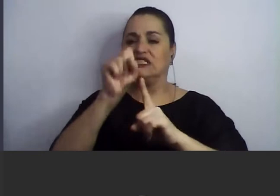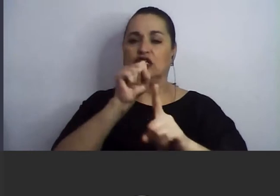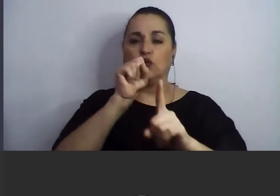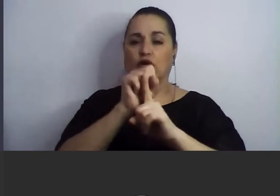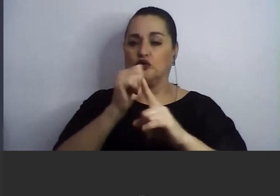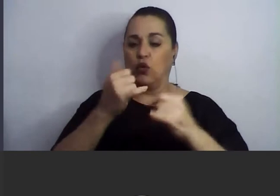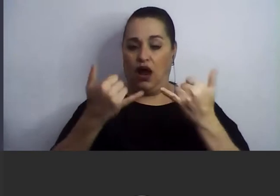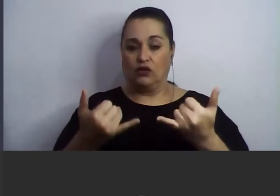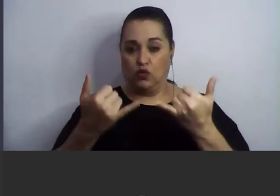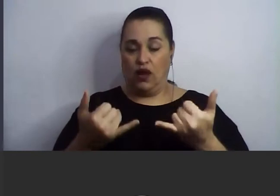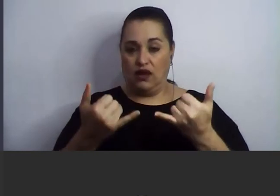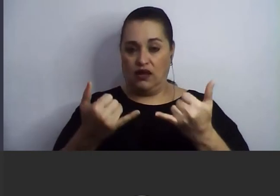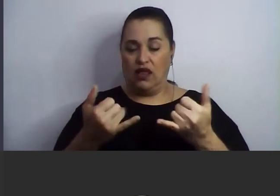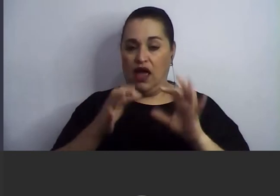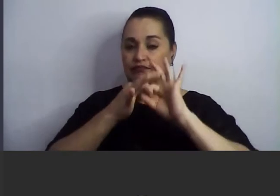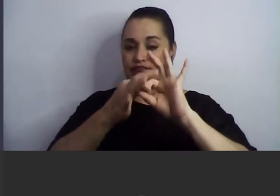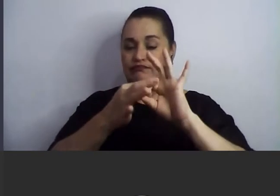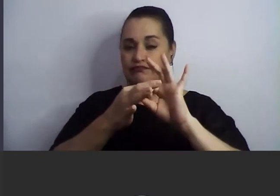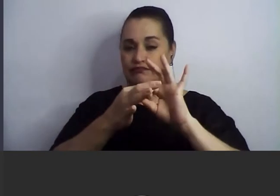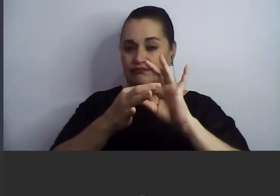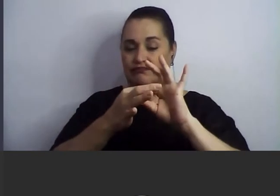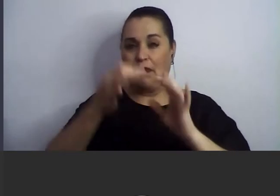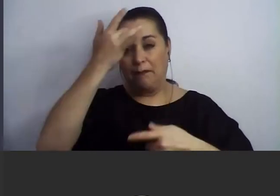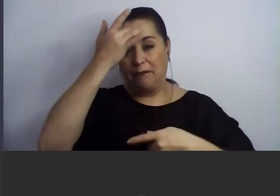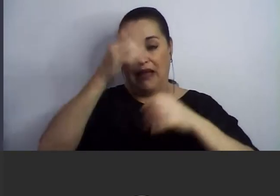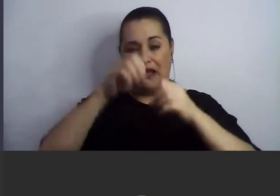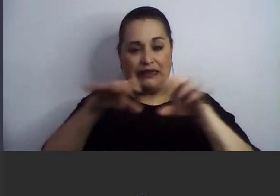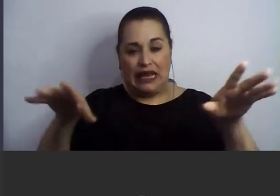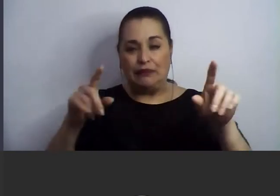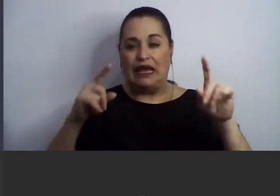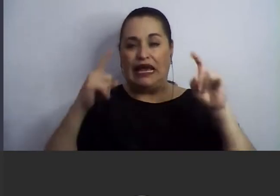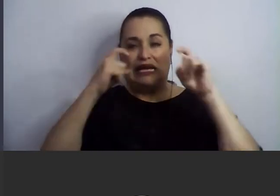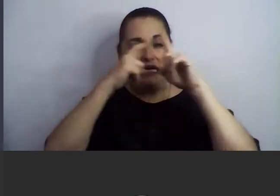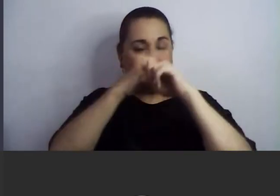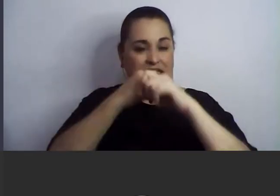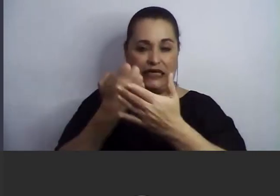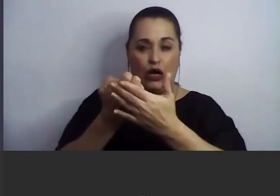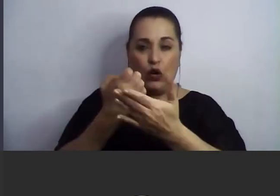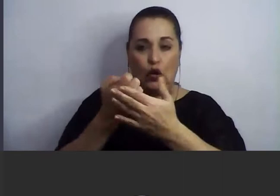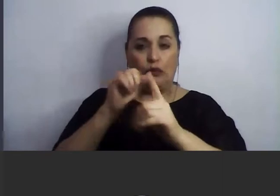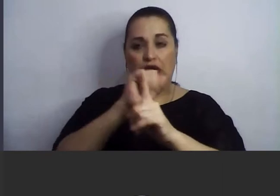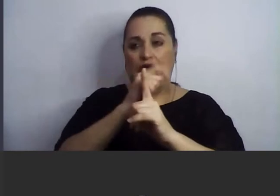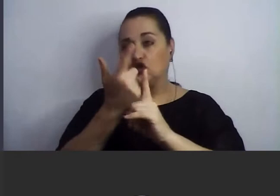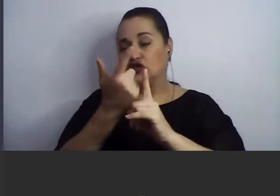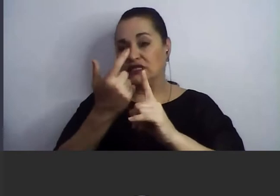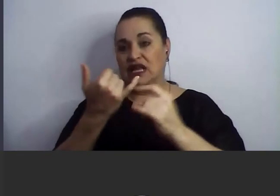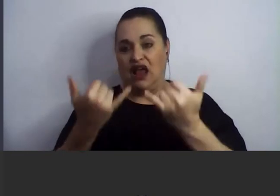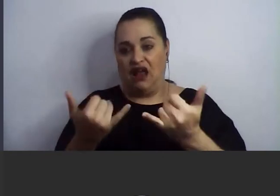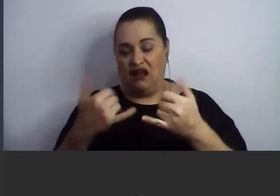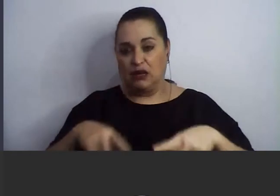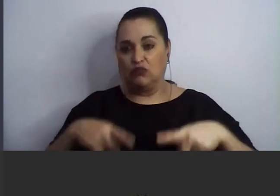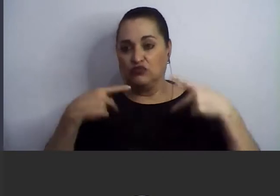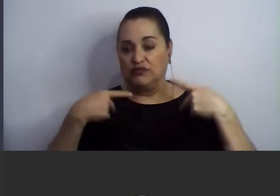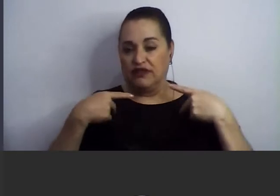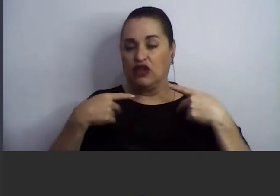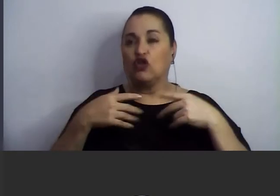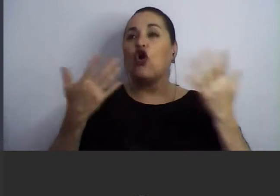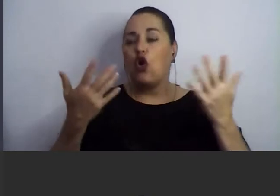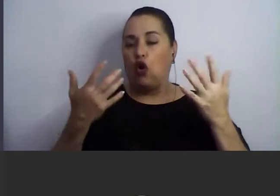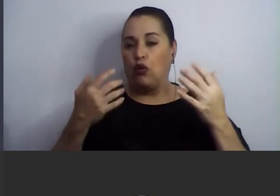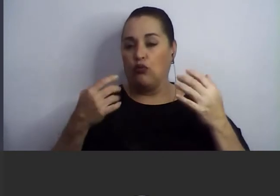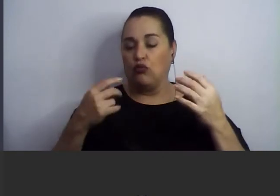actualidad con respecto a la pandemia a la crisis económica y social que se está viviendo y como esas derechas